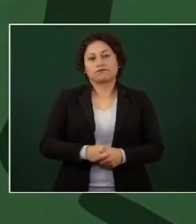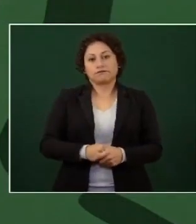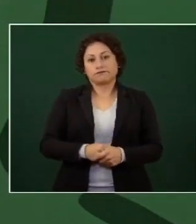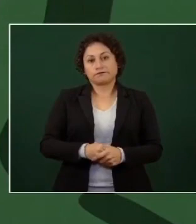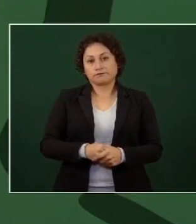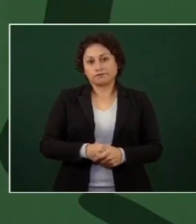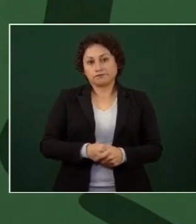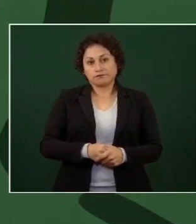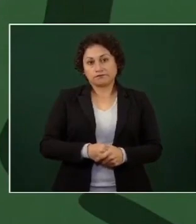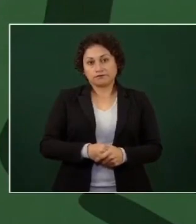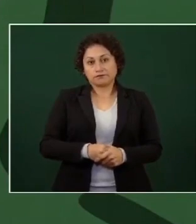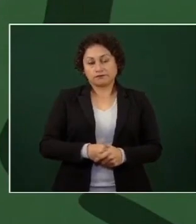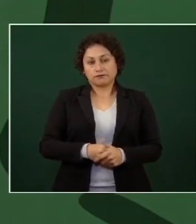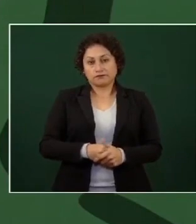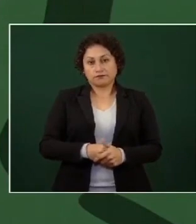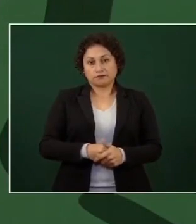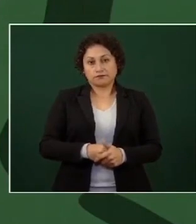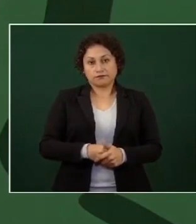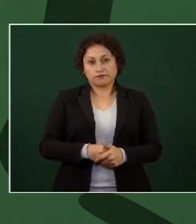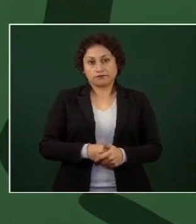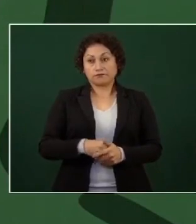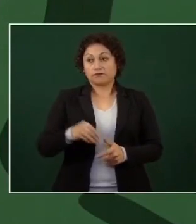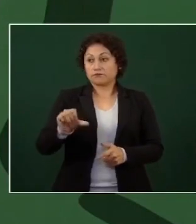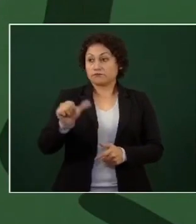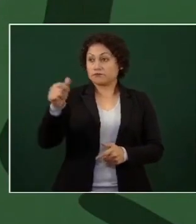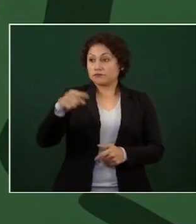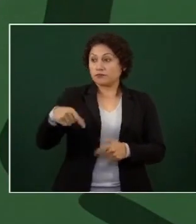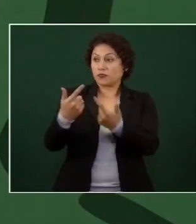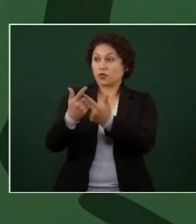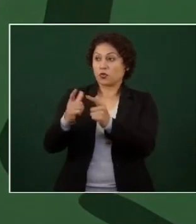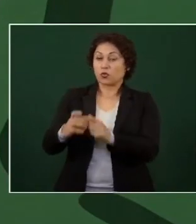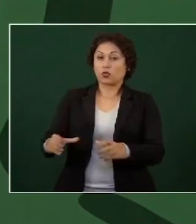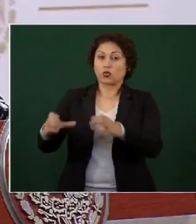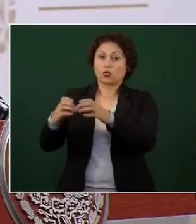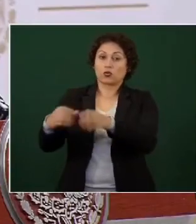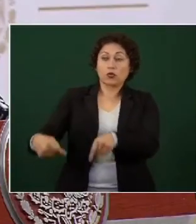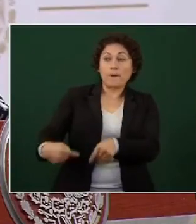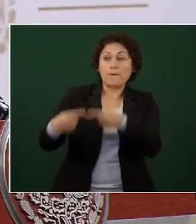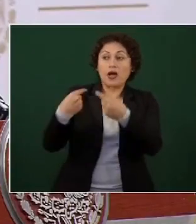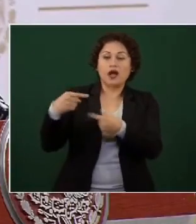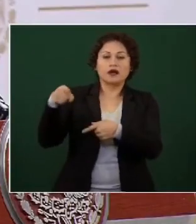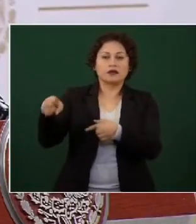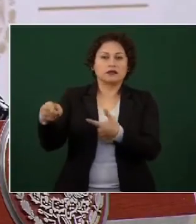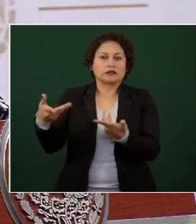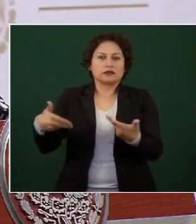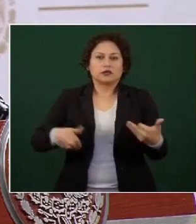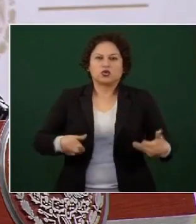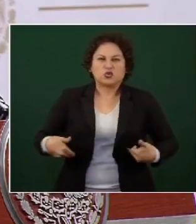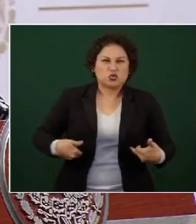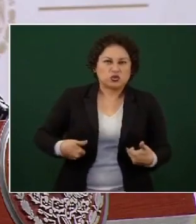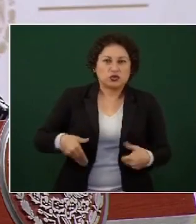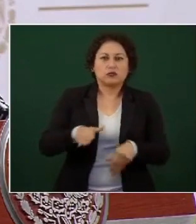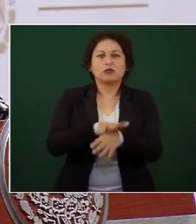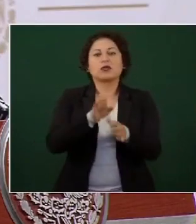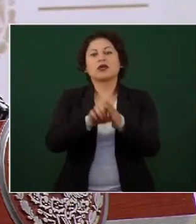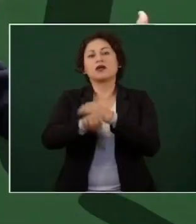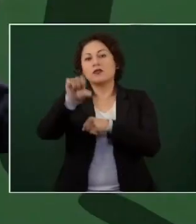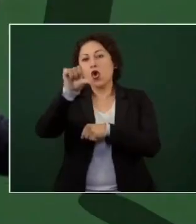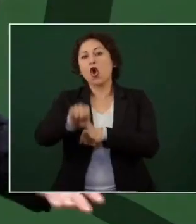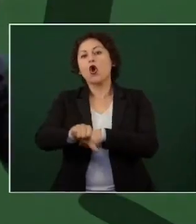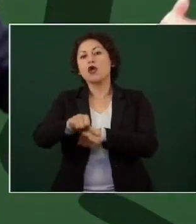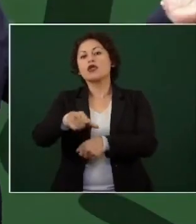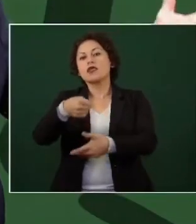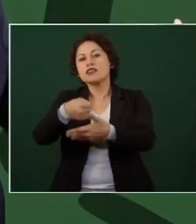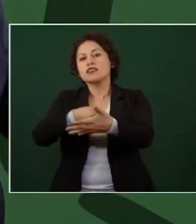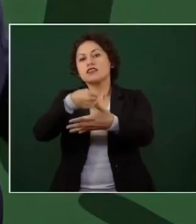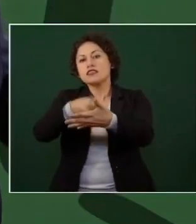Están muy desesperados nuestros adversarios. Lo de la manifestación de hoy, por ejemplo, ¿no? Claro que